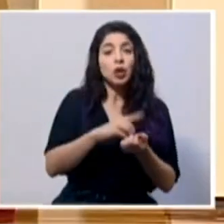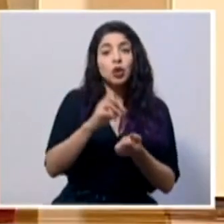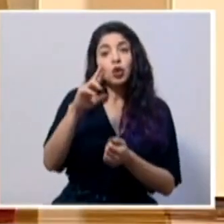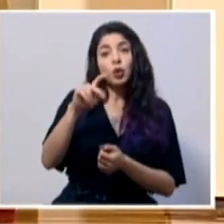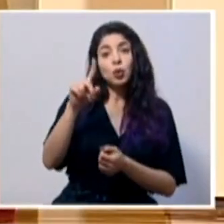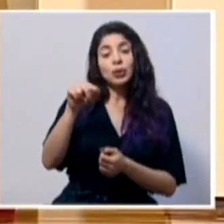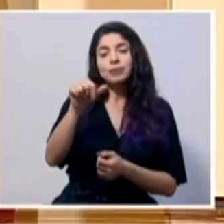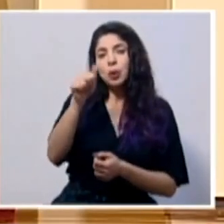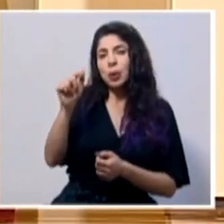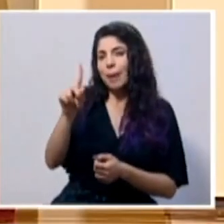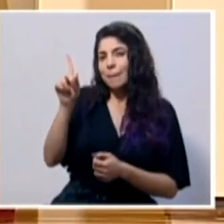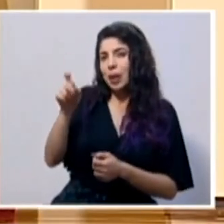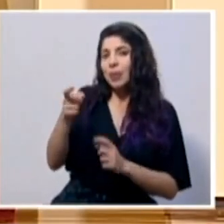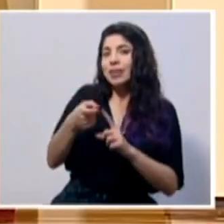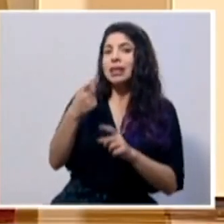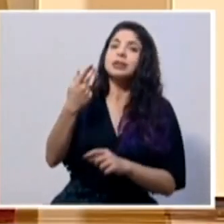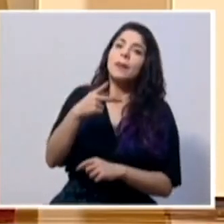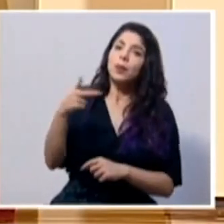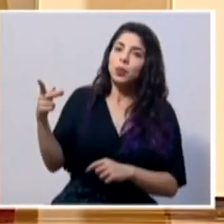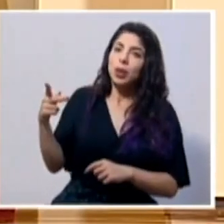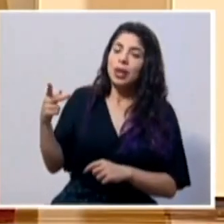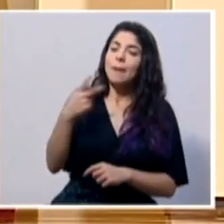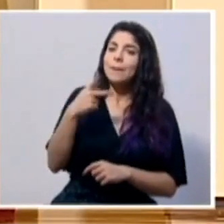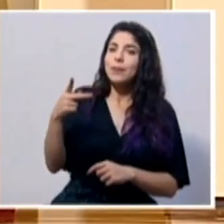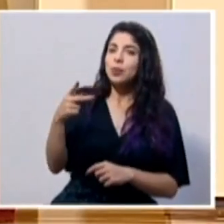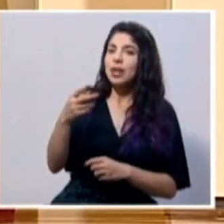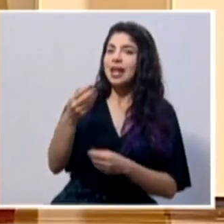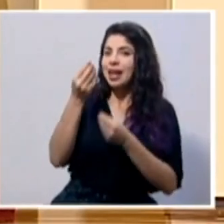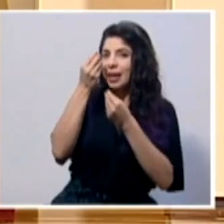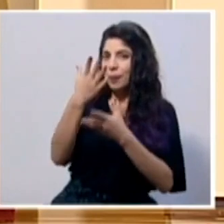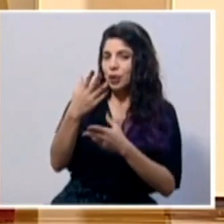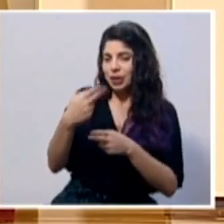la siguiente consulta viene desde Punta Arenas. Punta Arenas reporta, de hecho.